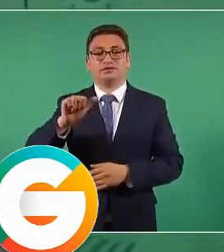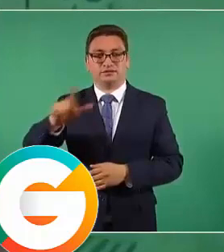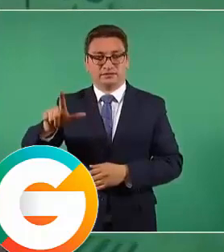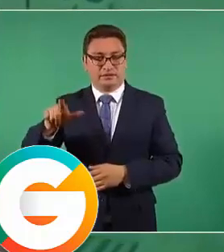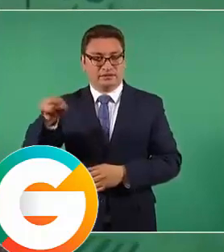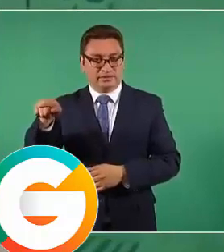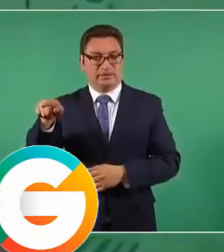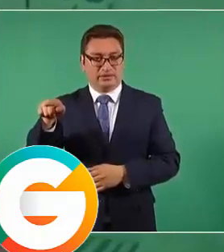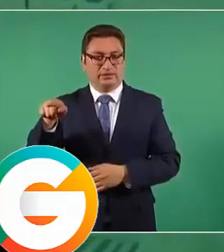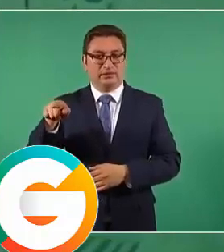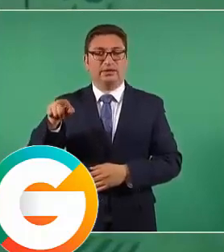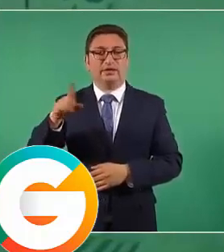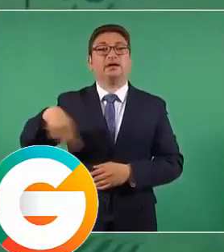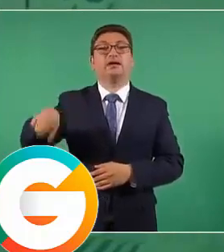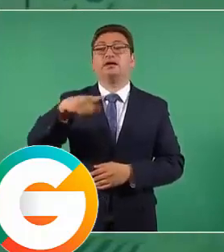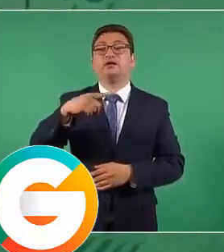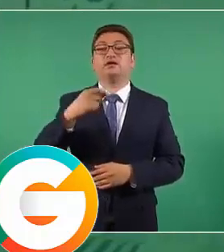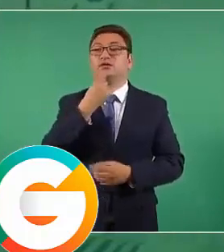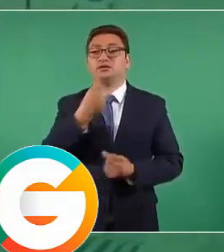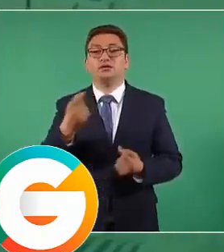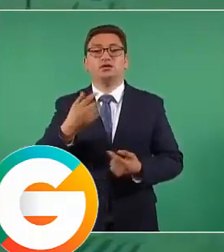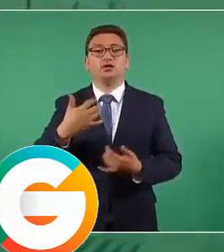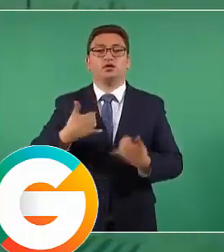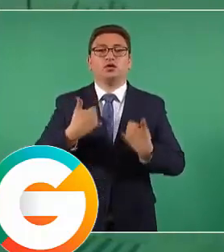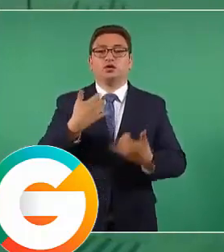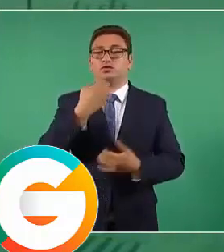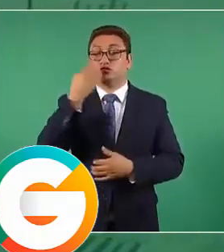los que están en edad escolar,